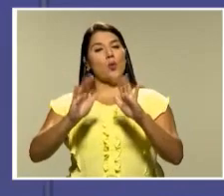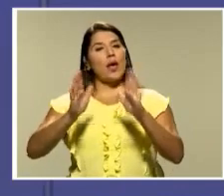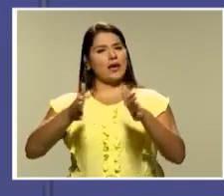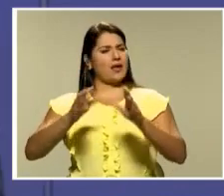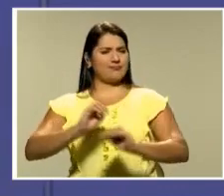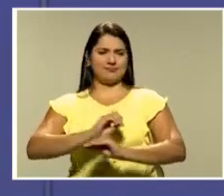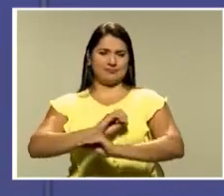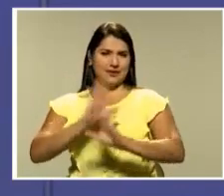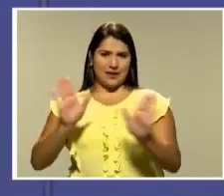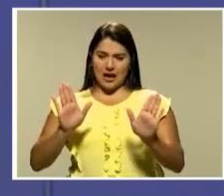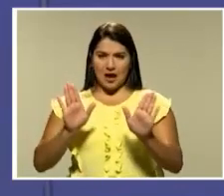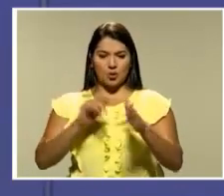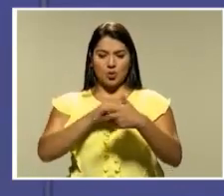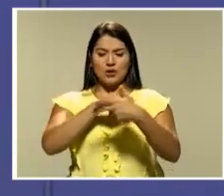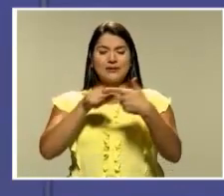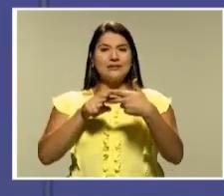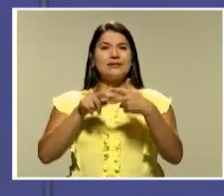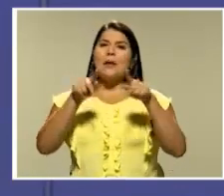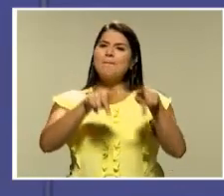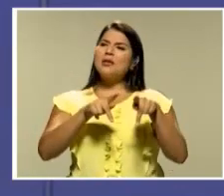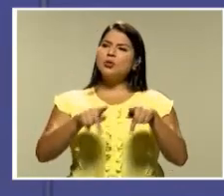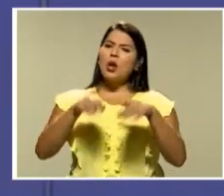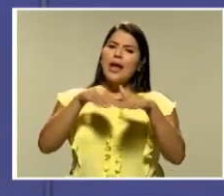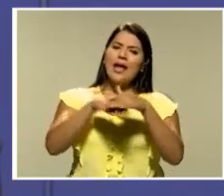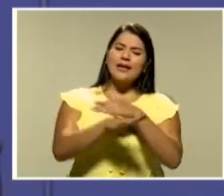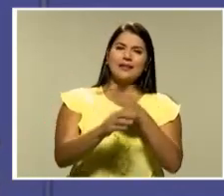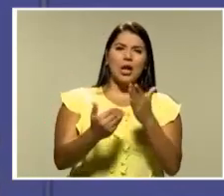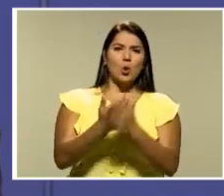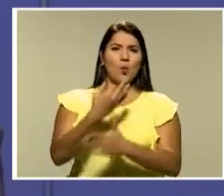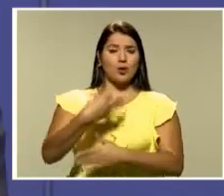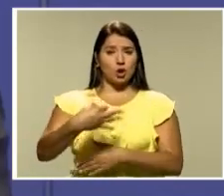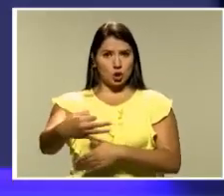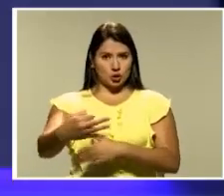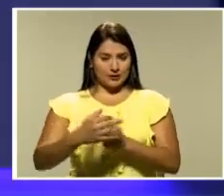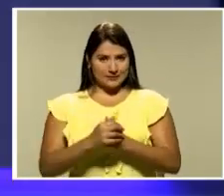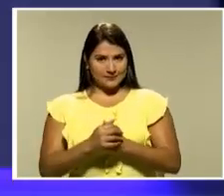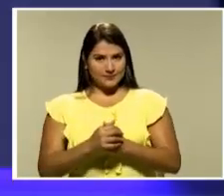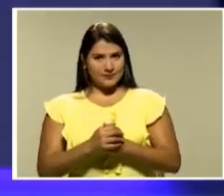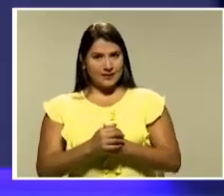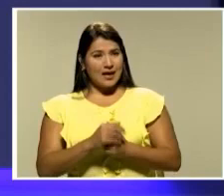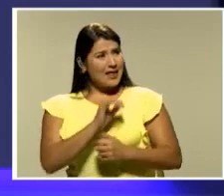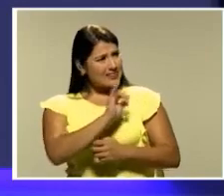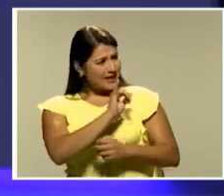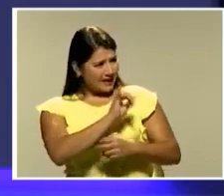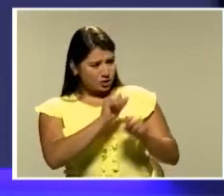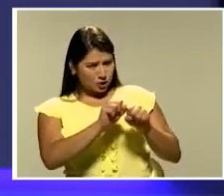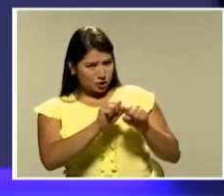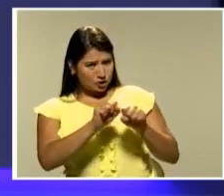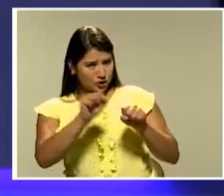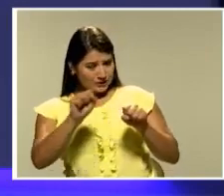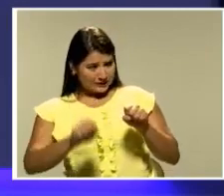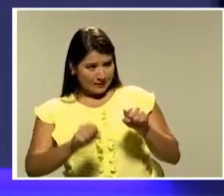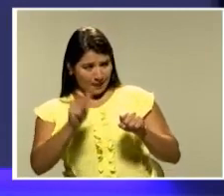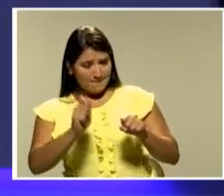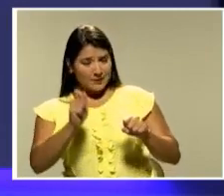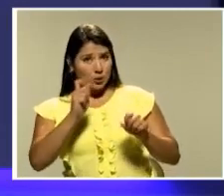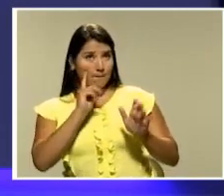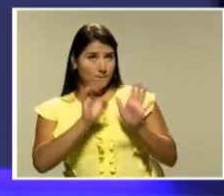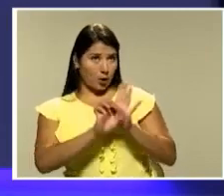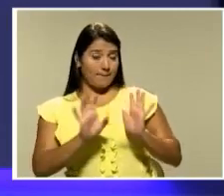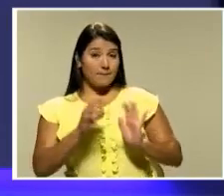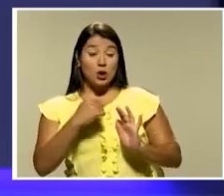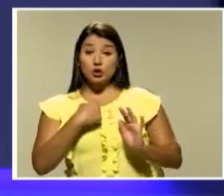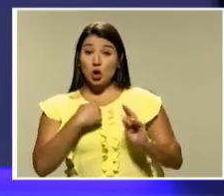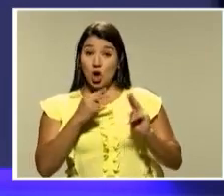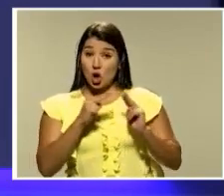toda claridad, con personas entrando nuevas todos los días. De esos regímenes, por ejemplo, yo